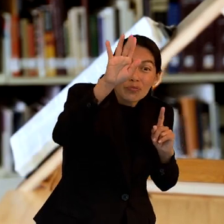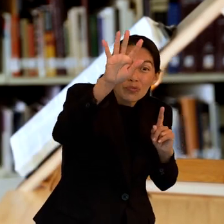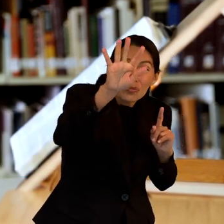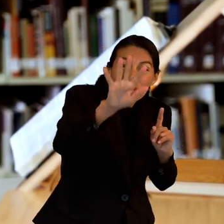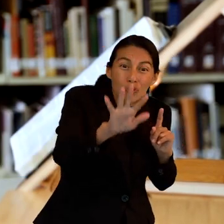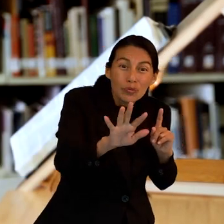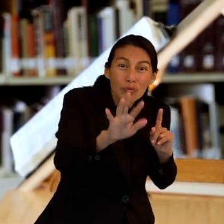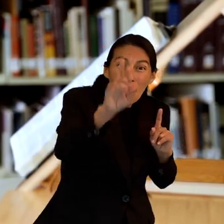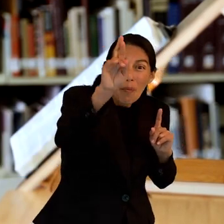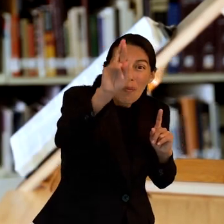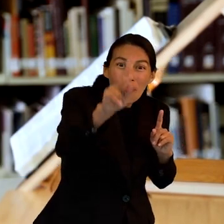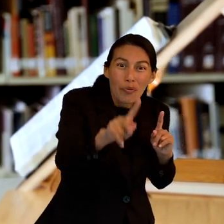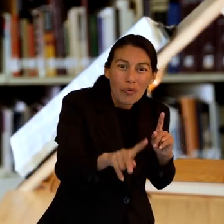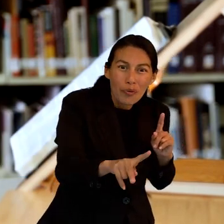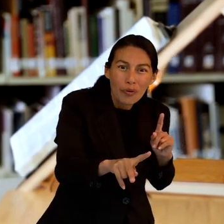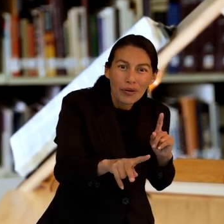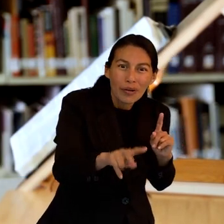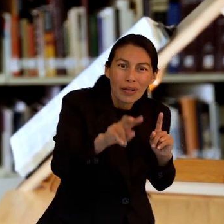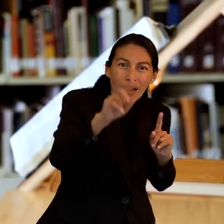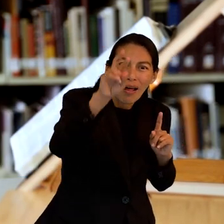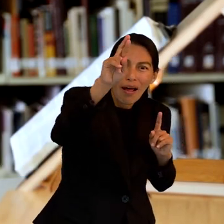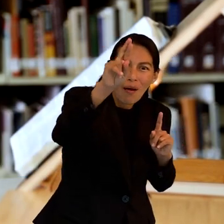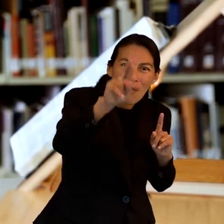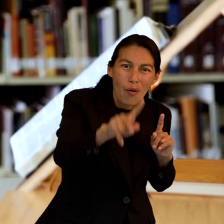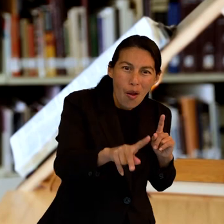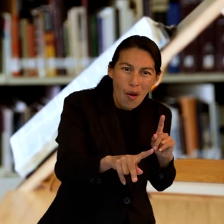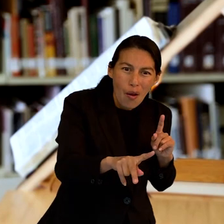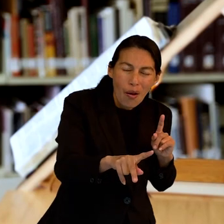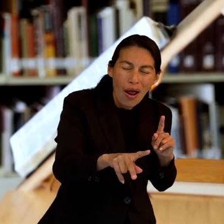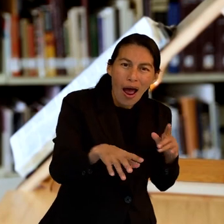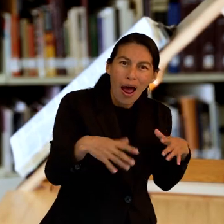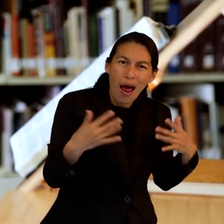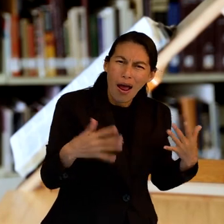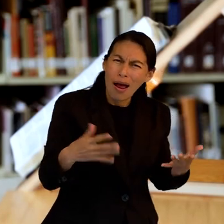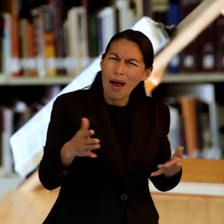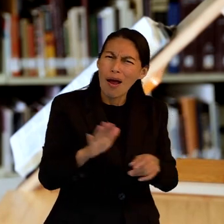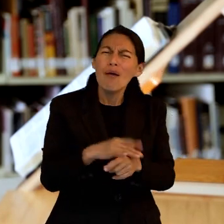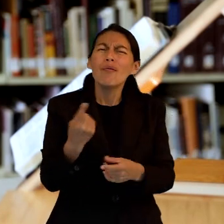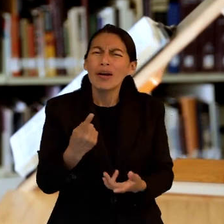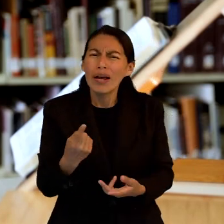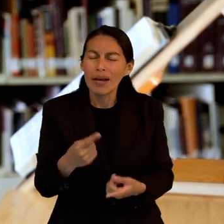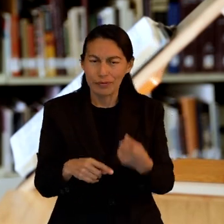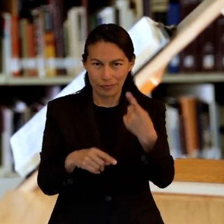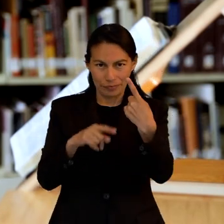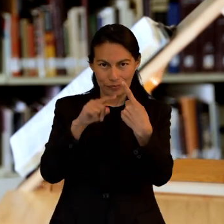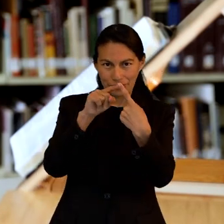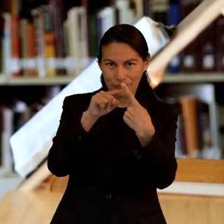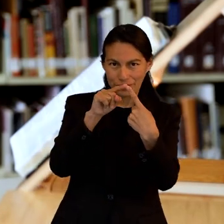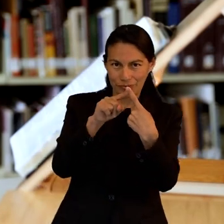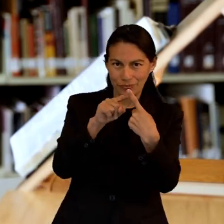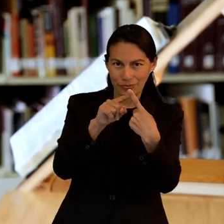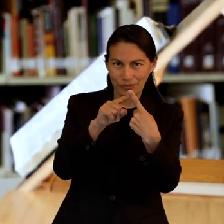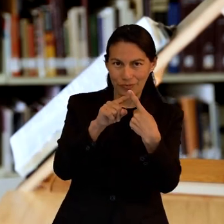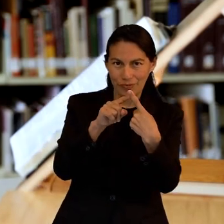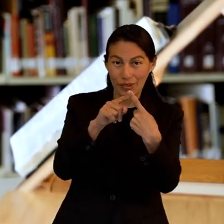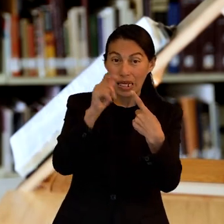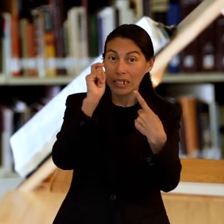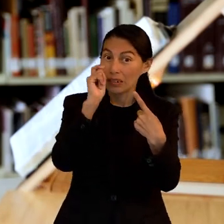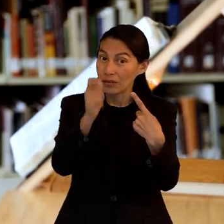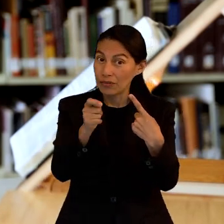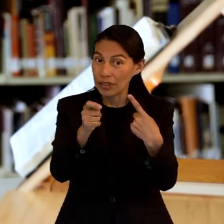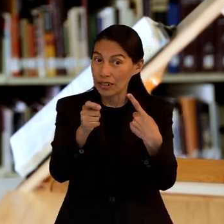el rasgamiento del velo y la muerte de jesús son eventos simultáneos porque se resuelve lo voy a dar cuatro razones uno